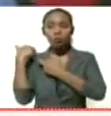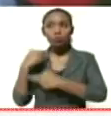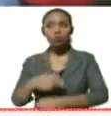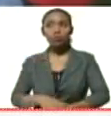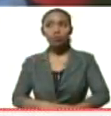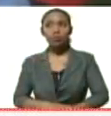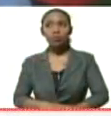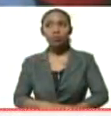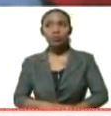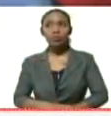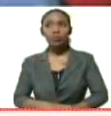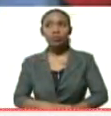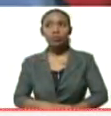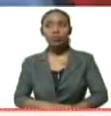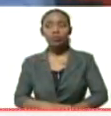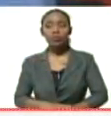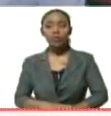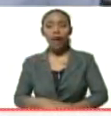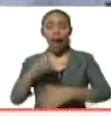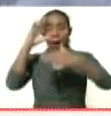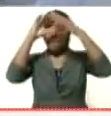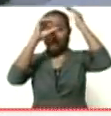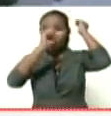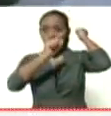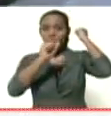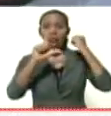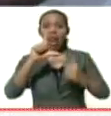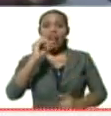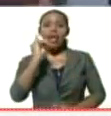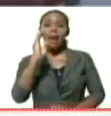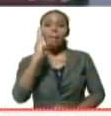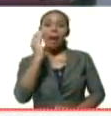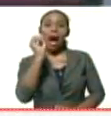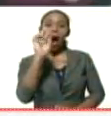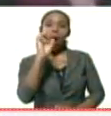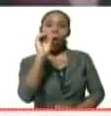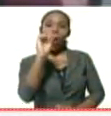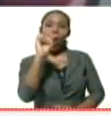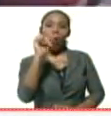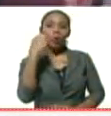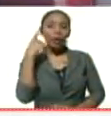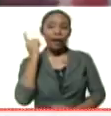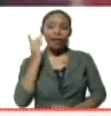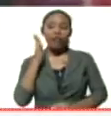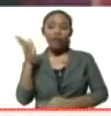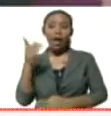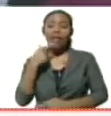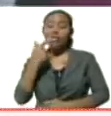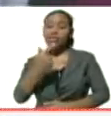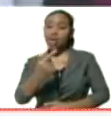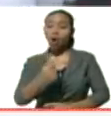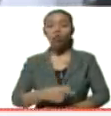estuvo el embajador Li Baron de China, que dio unas palabras extraordinarias porque dijo